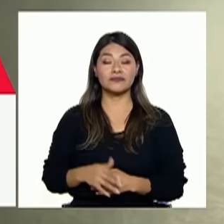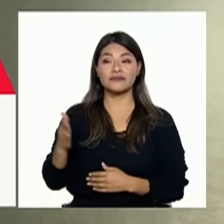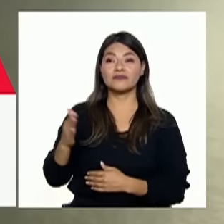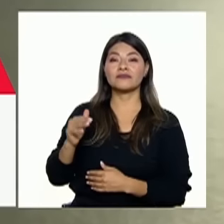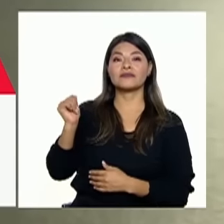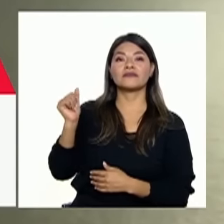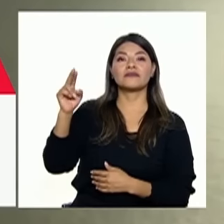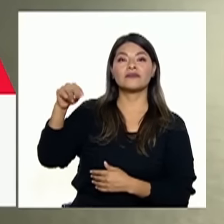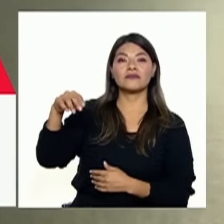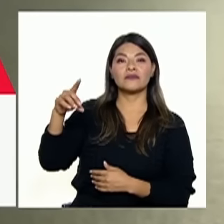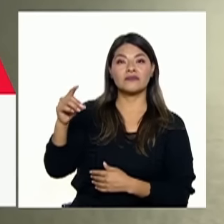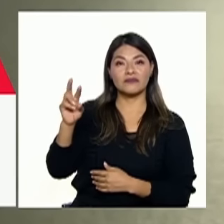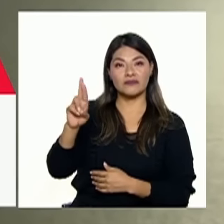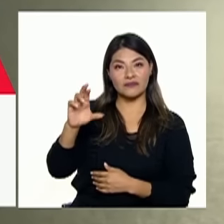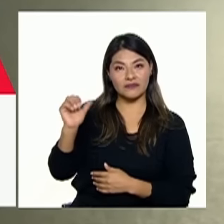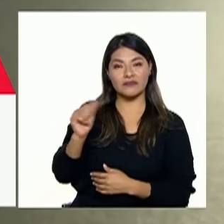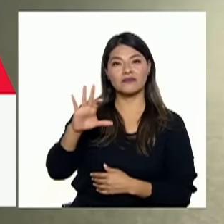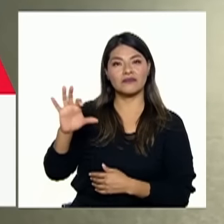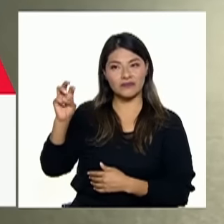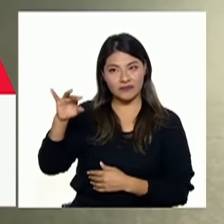Andrea Fombe de Meyer Nigue.